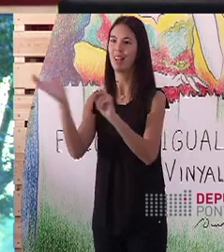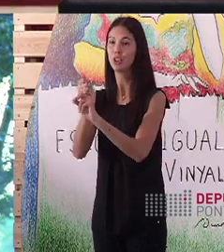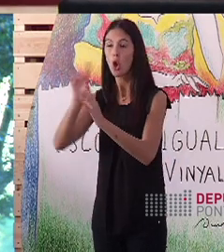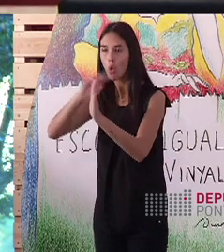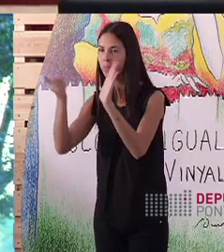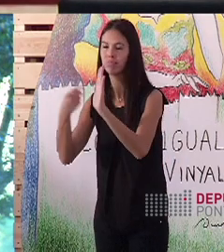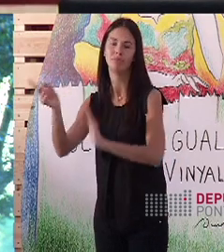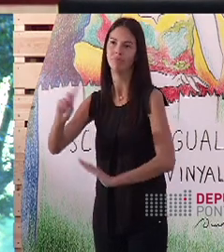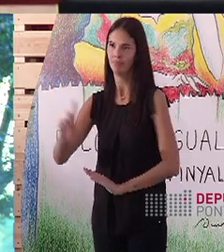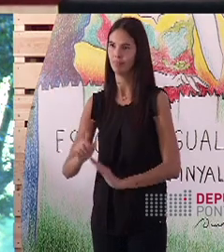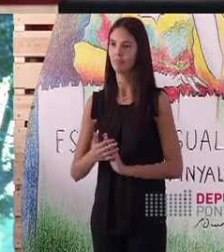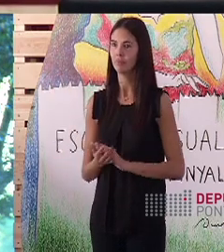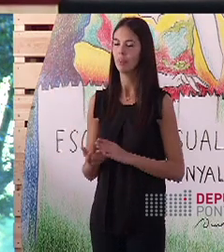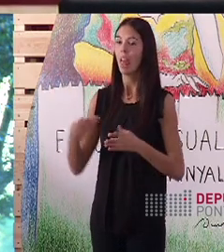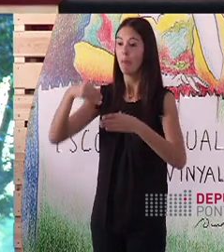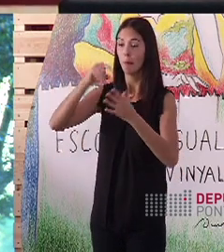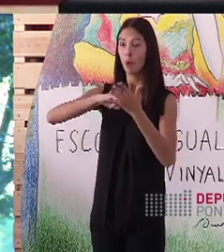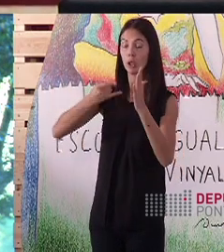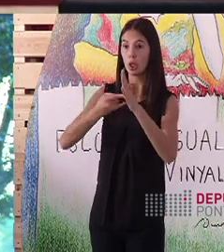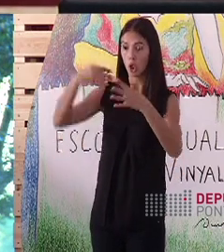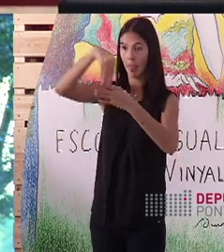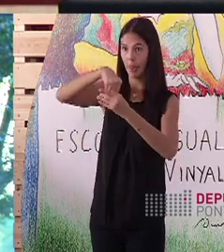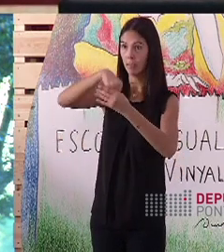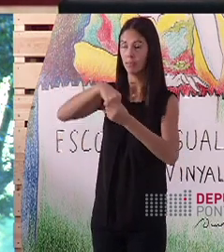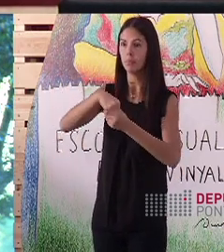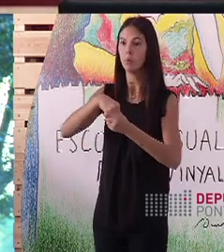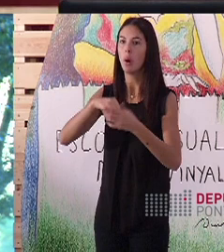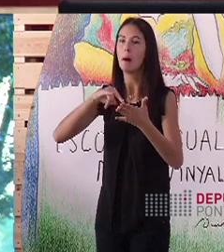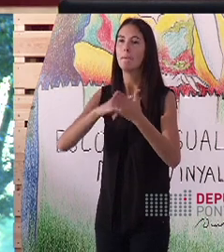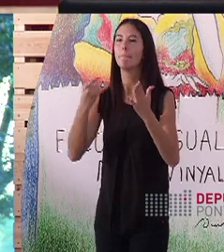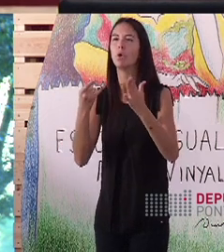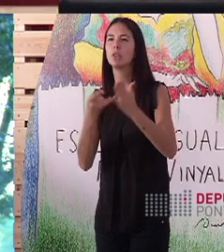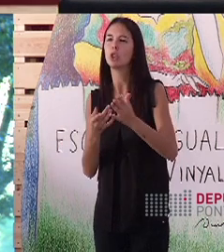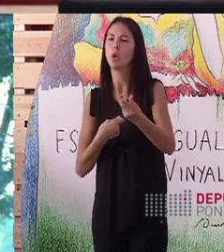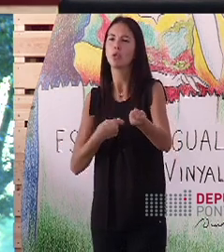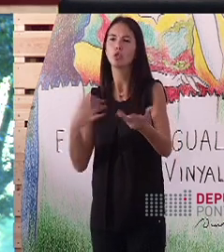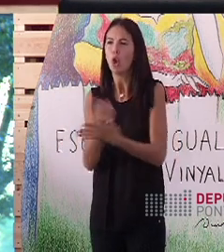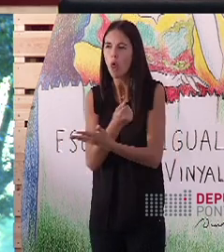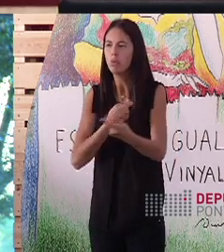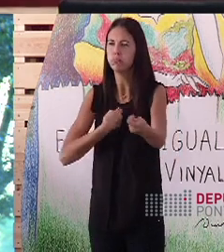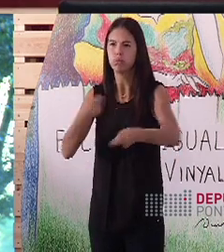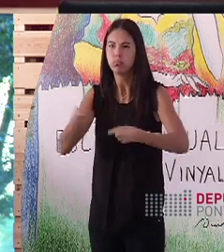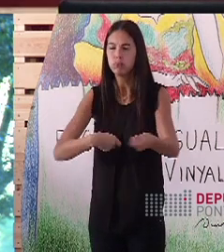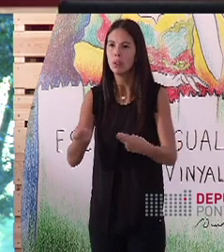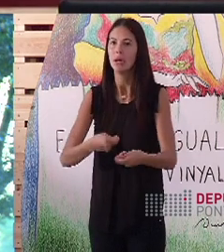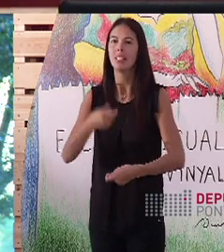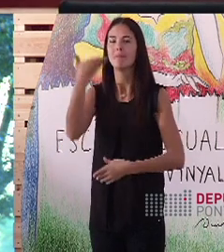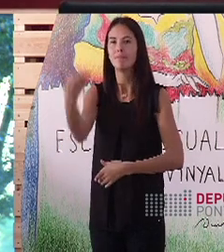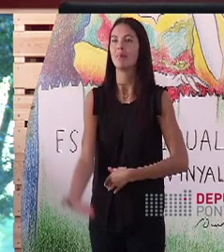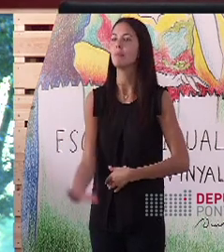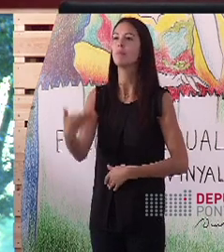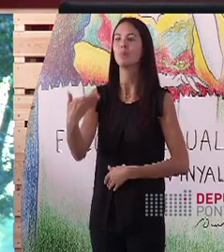completo. Dentro de este proyecto que tienen de mercantilizarlo todo, es